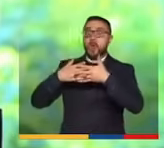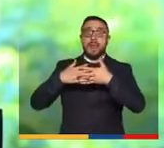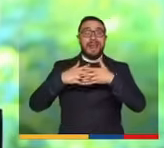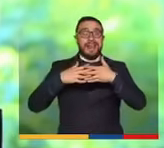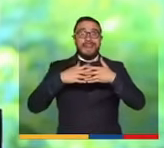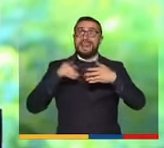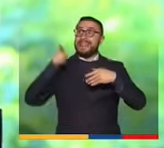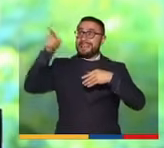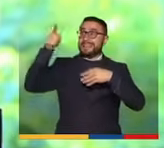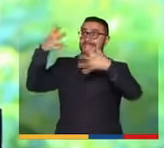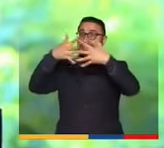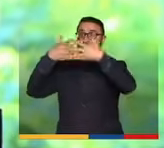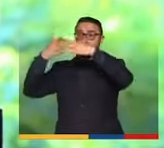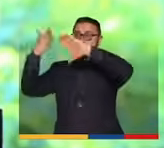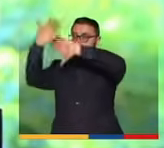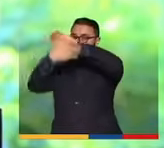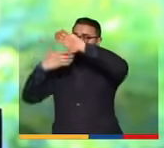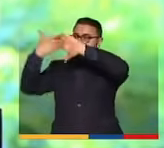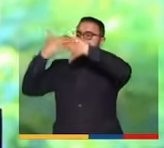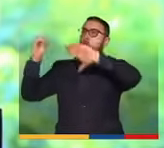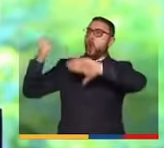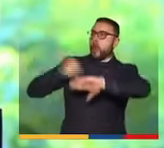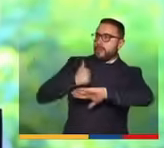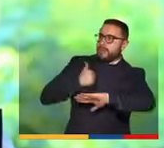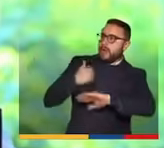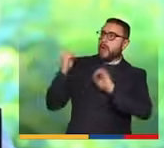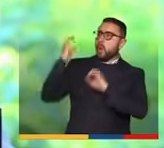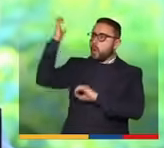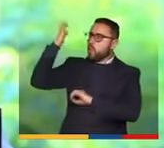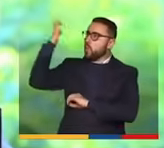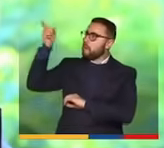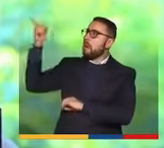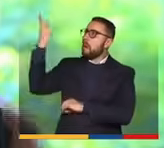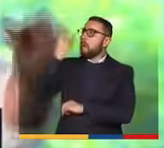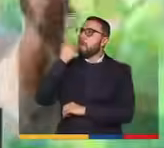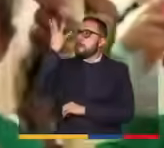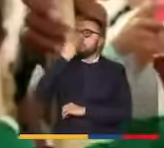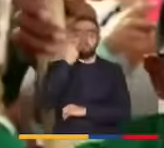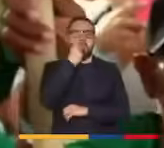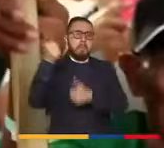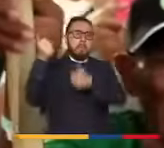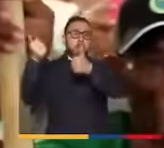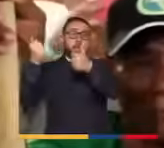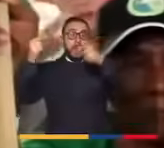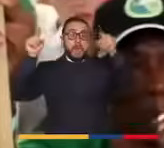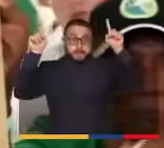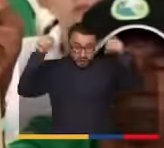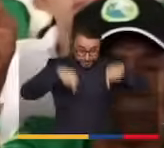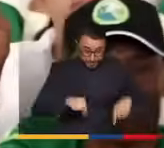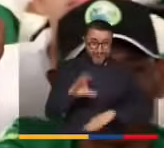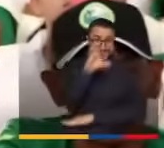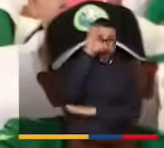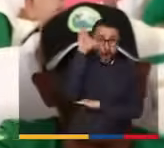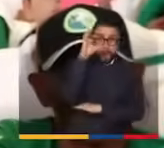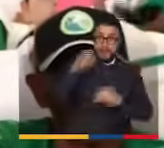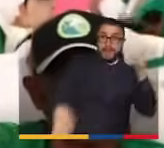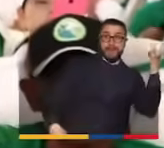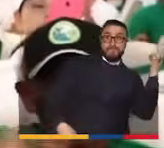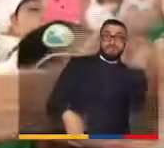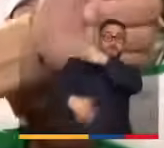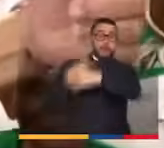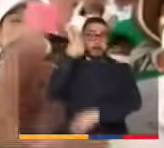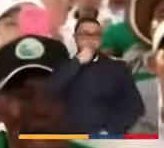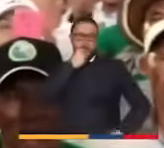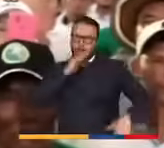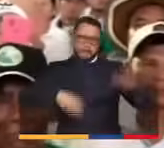en Estados Unidos o en el Canadá o en la Europa que los lugares de nuestra tierra colombiana.